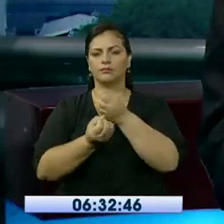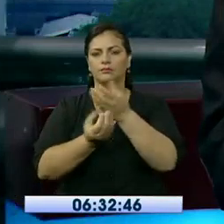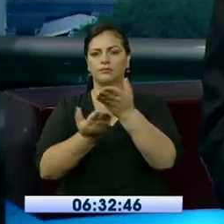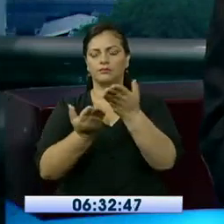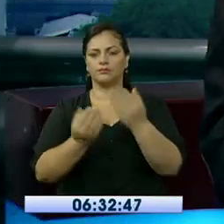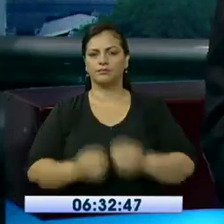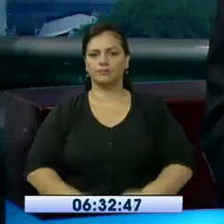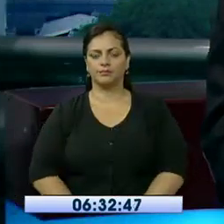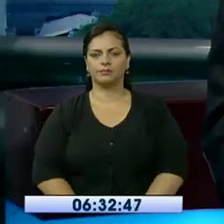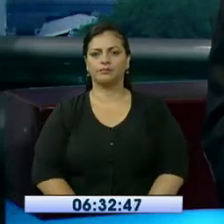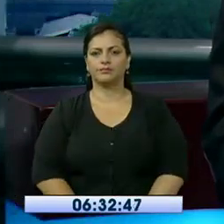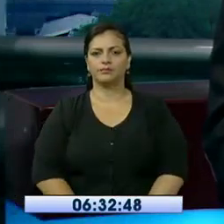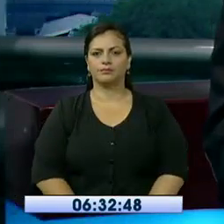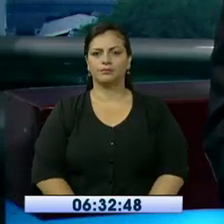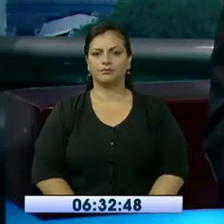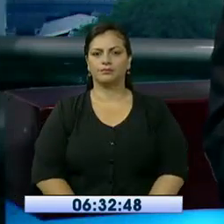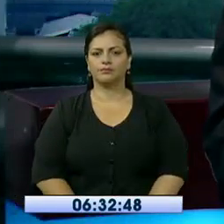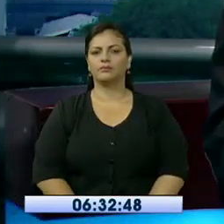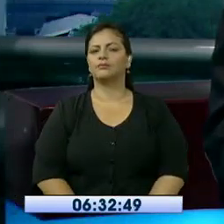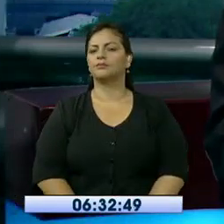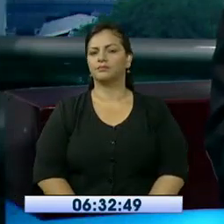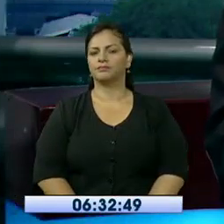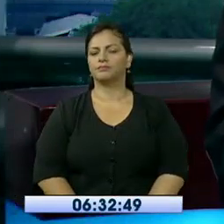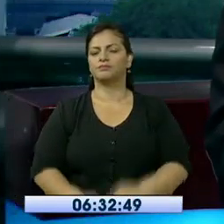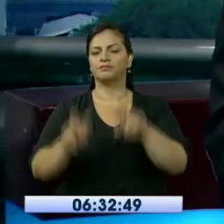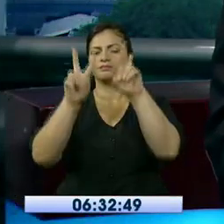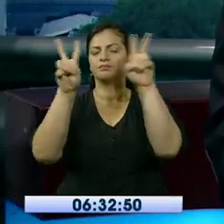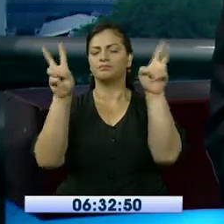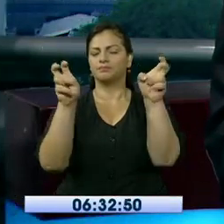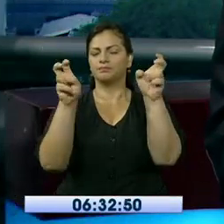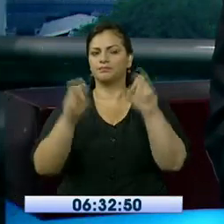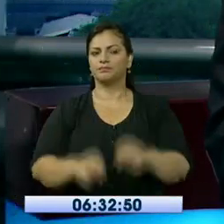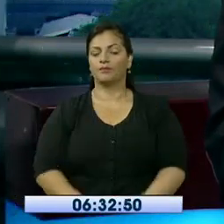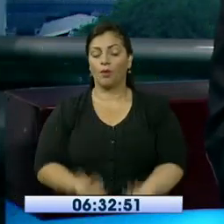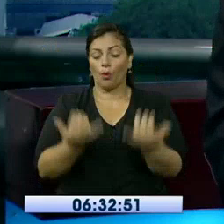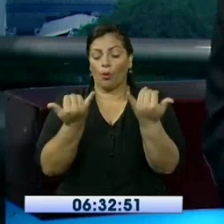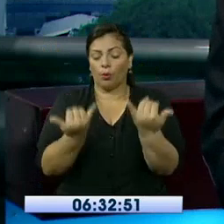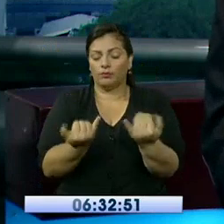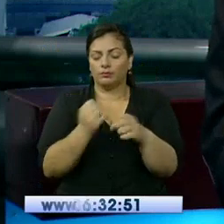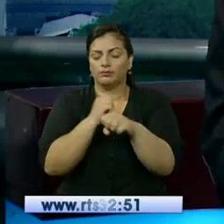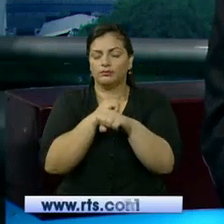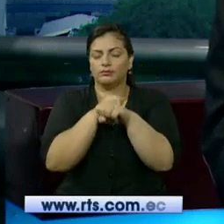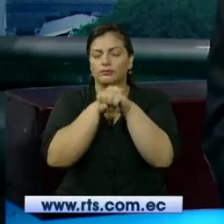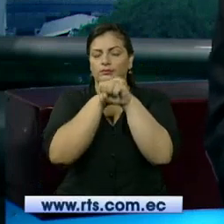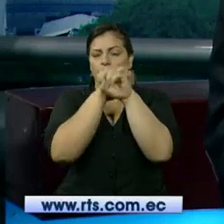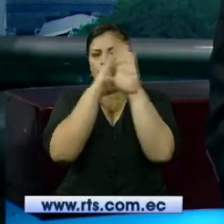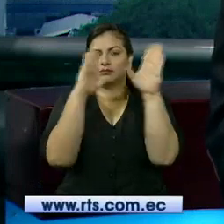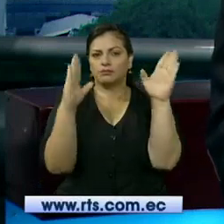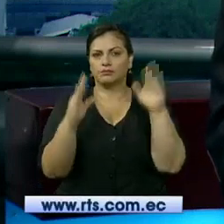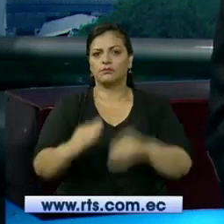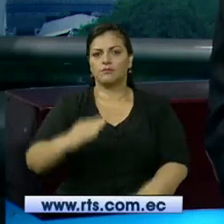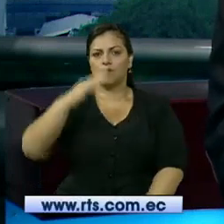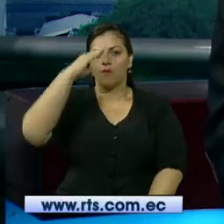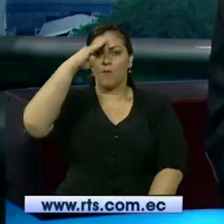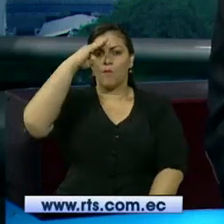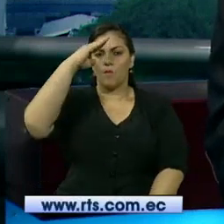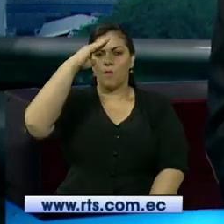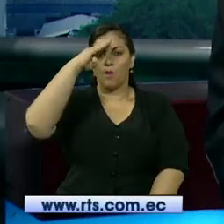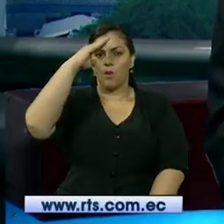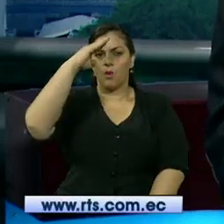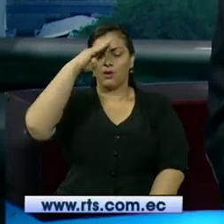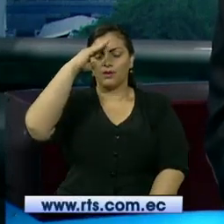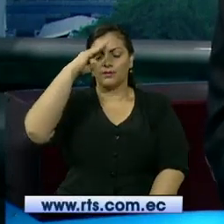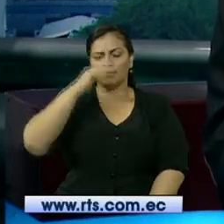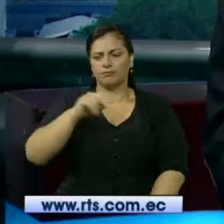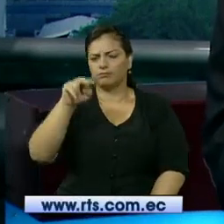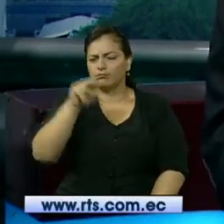cerca de 100 motocicletas retenidas esta madrugada durante un mega operativo realizado en el